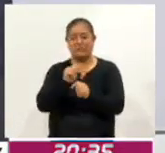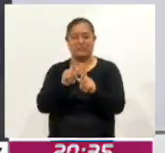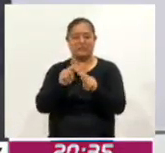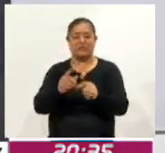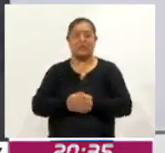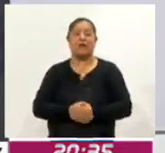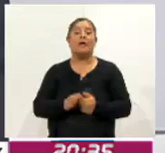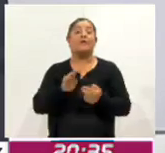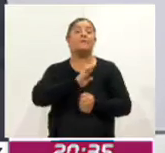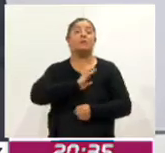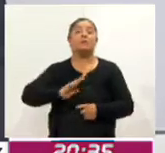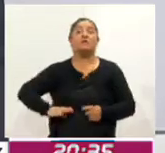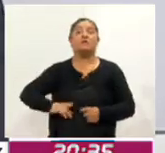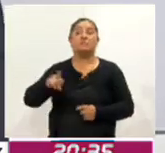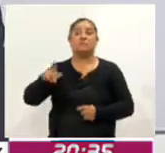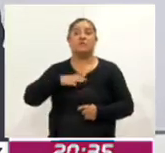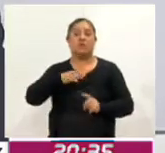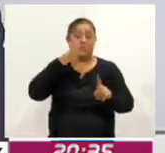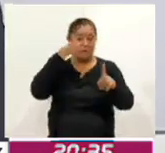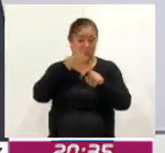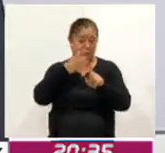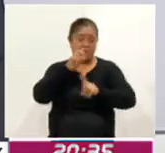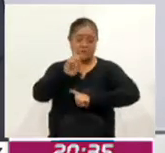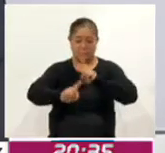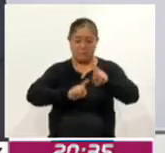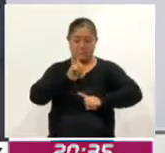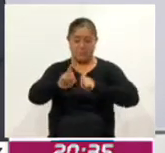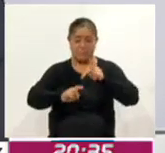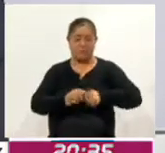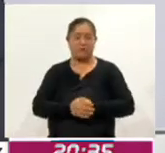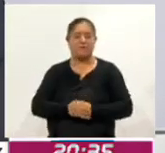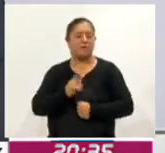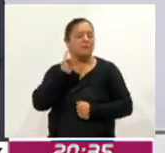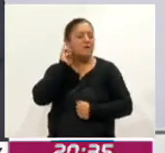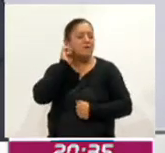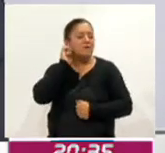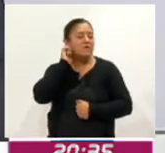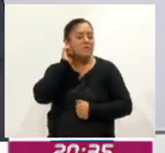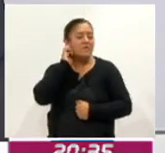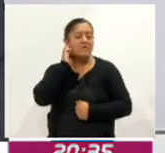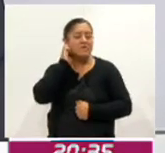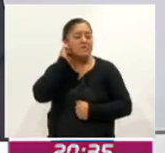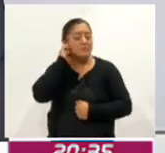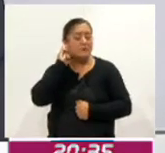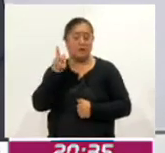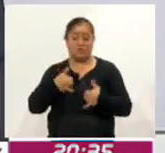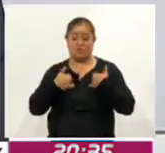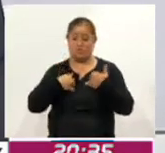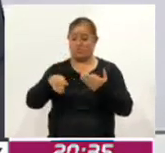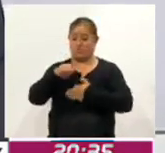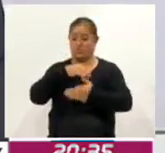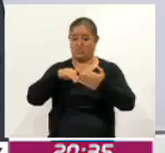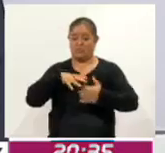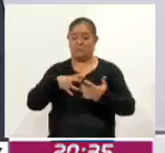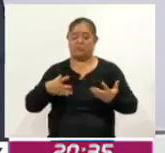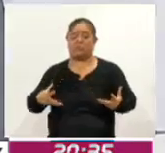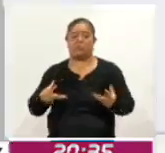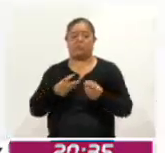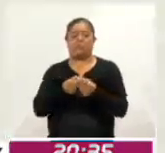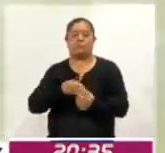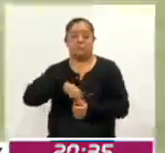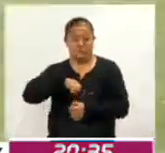que tengan como objetivo social fomentar el deporte entre la juventud en un esfuerzo conjunto para reducir el índice